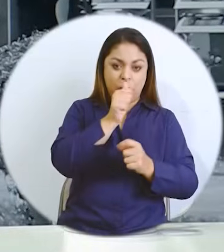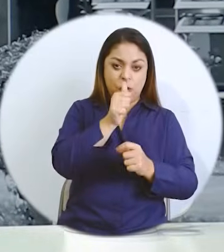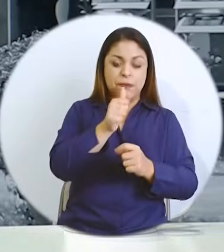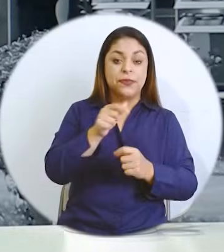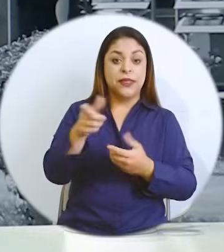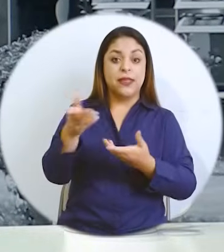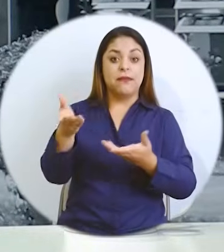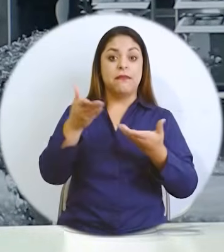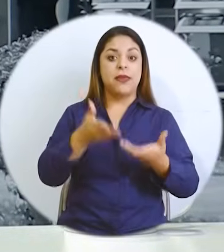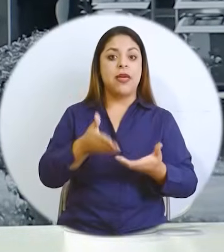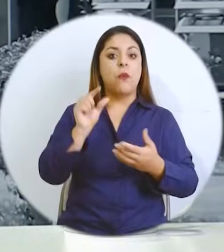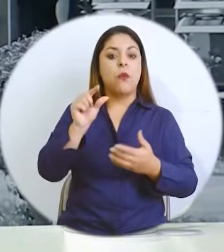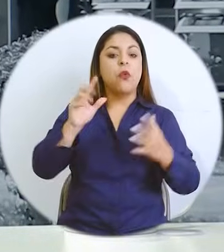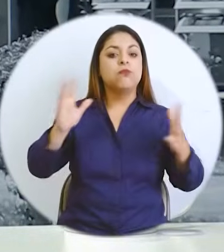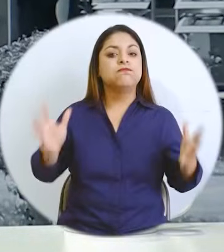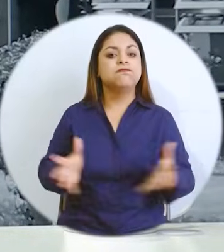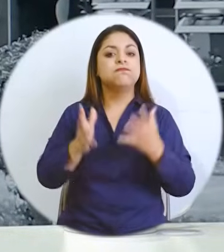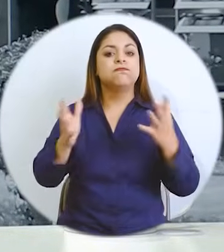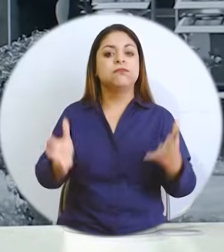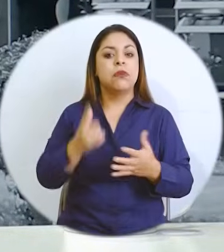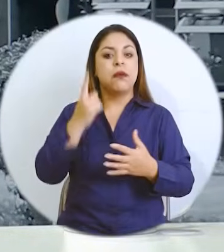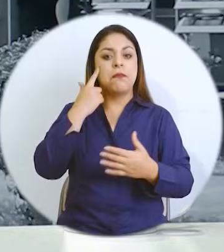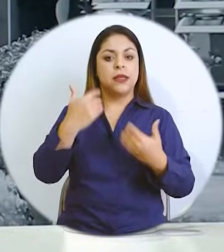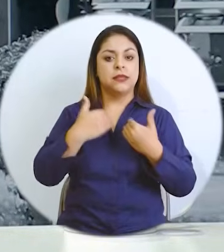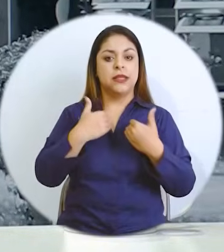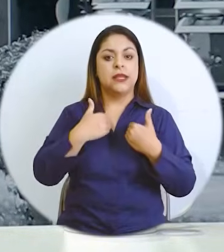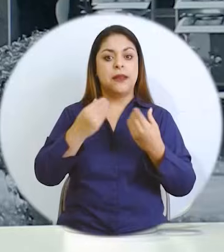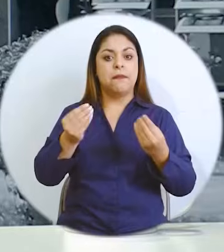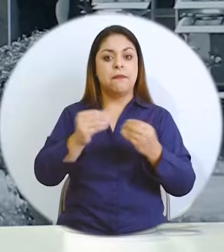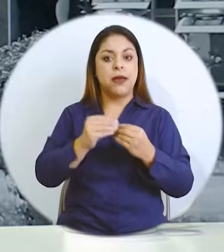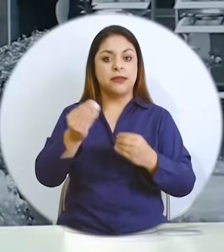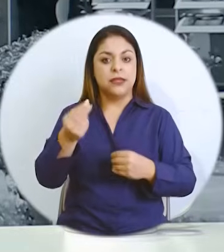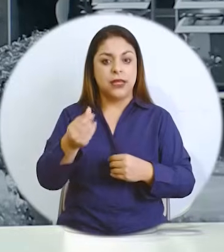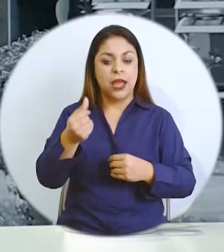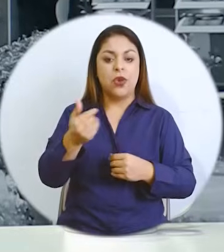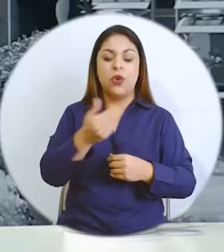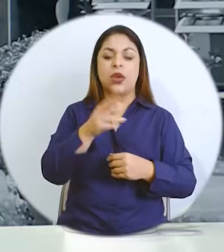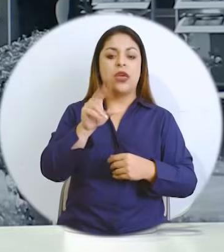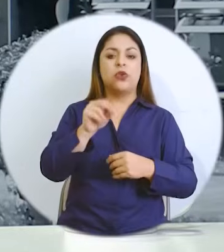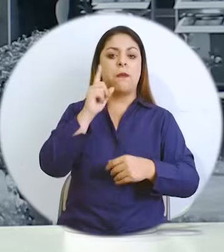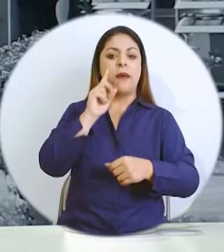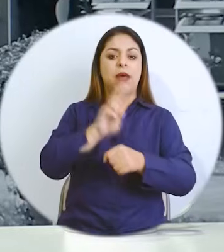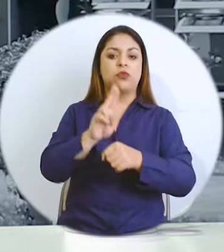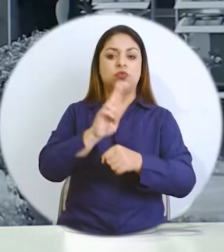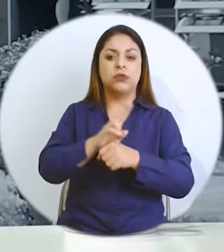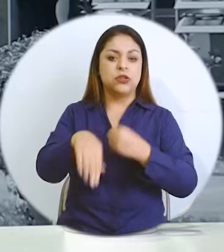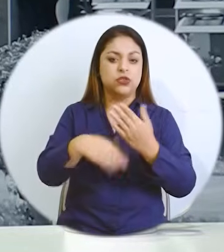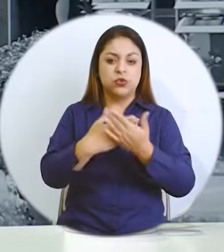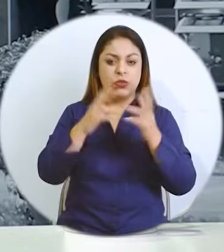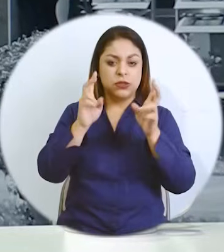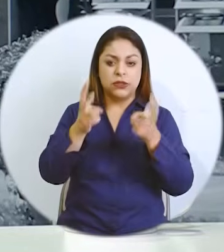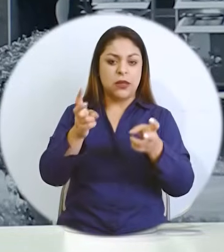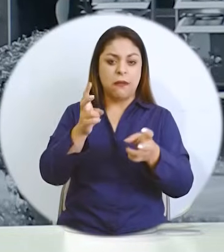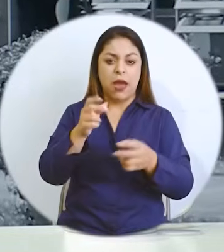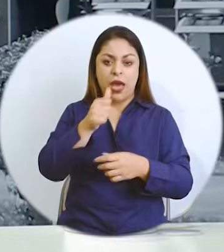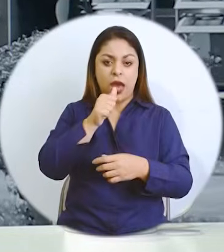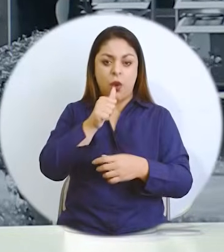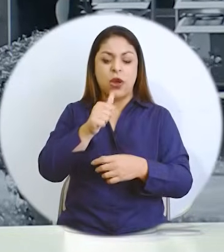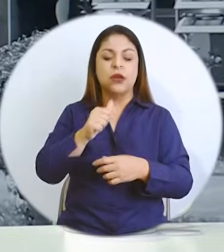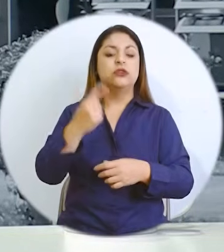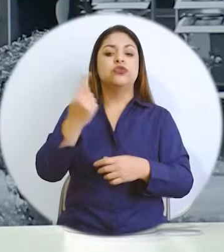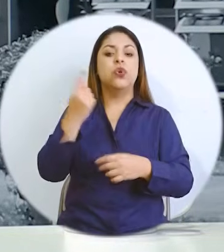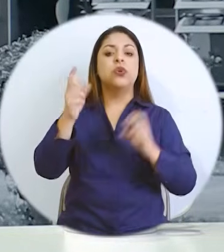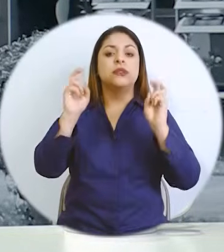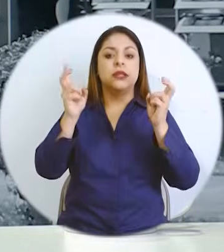un poquito, digamos, nos incentiva, ¿verdad?, para obtener un poquito más de dinero, que no es para usarlo en todos los